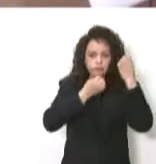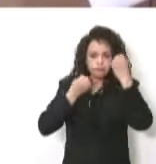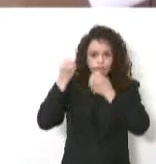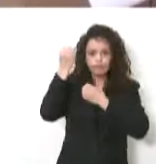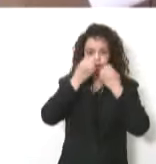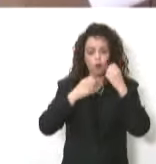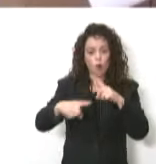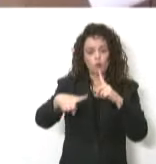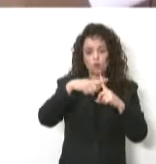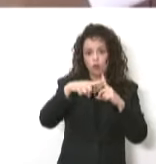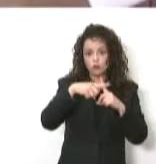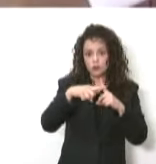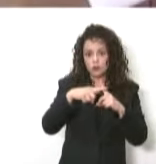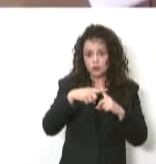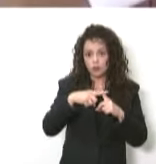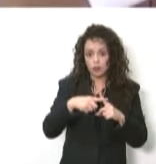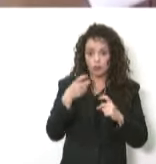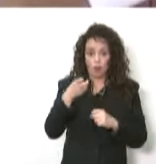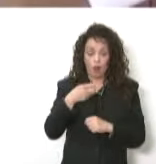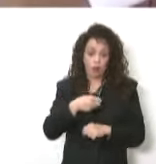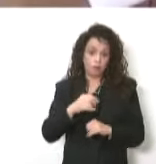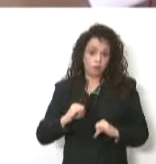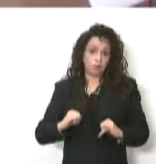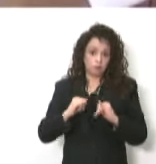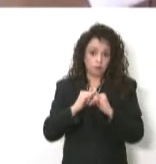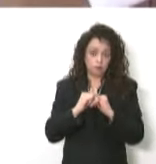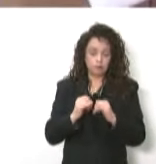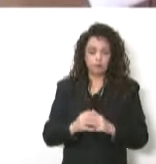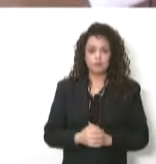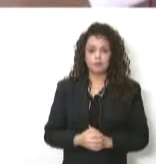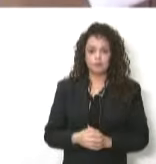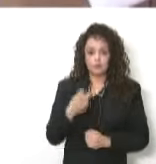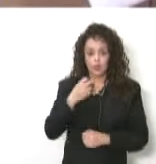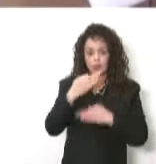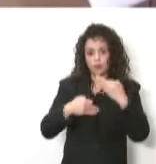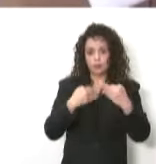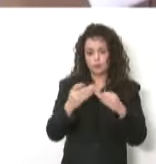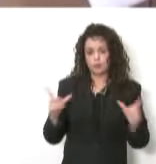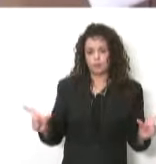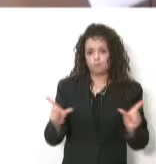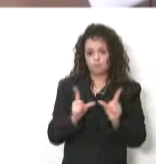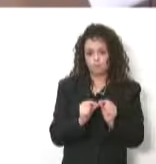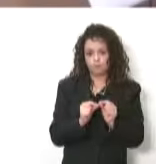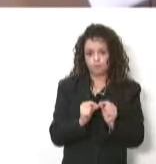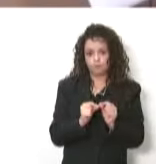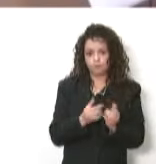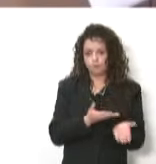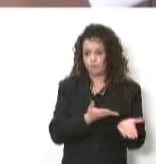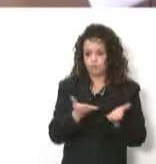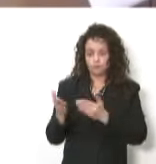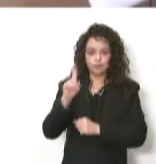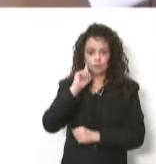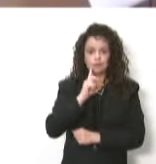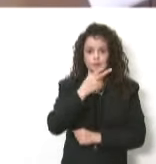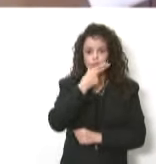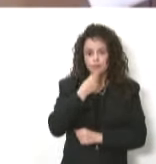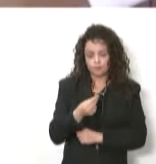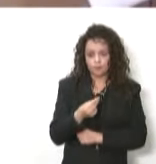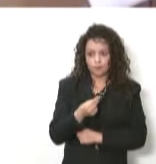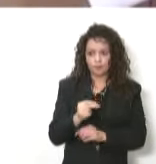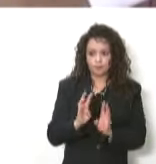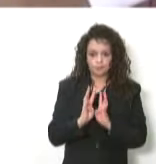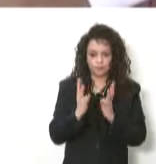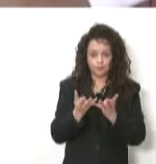efectos positivos de la institución del Ombudsman. Es cuanto, comisionado presidente, comisionada y comisionados.